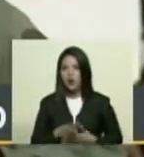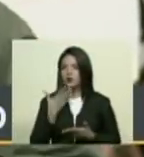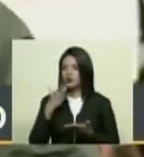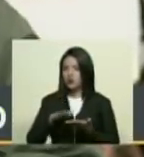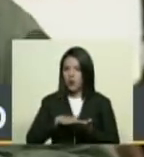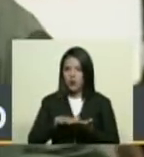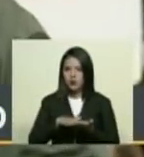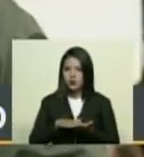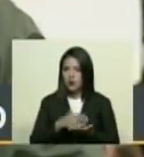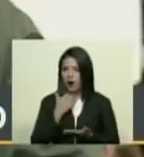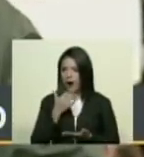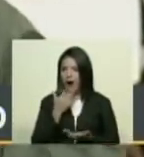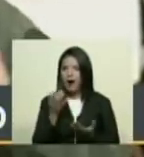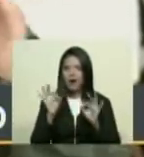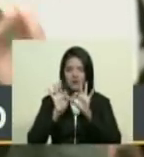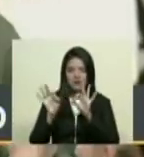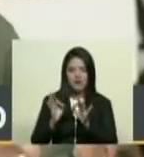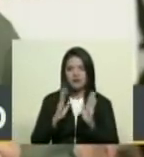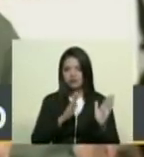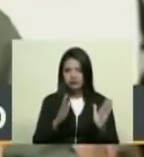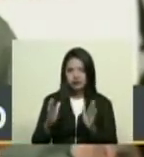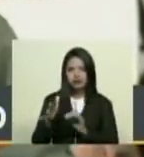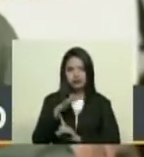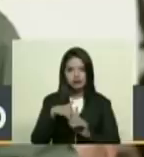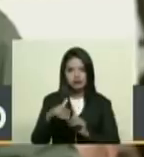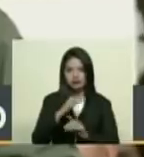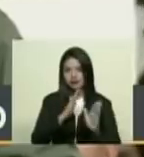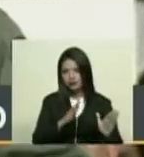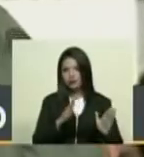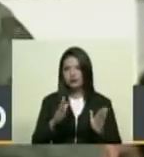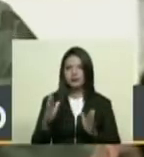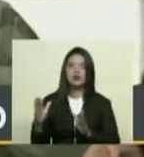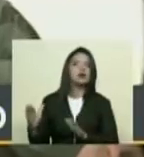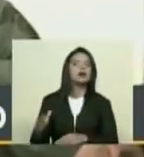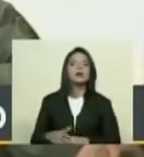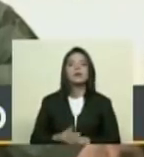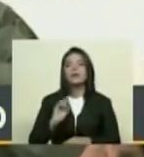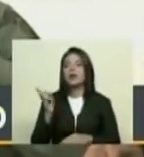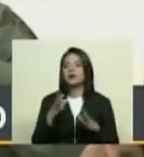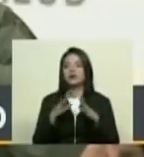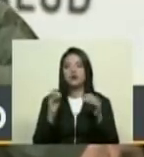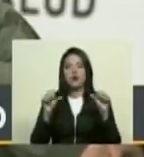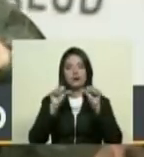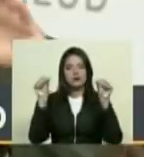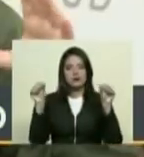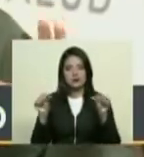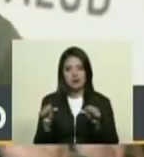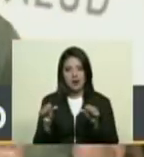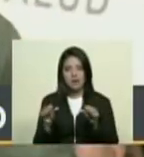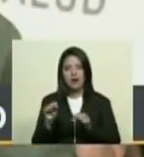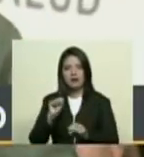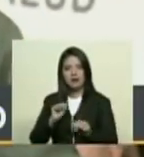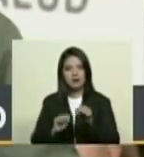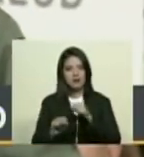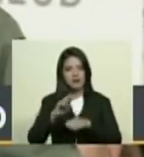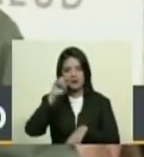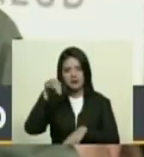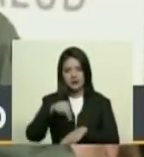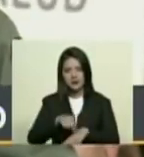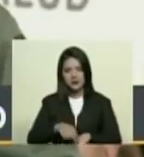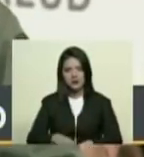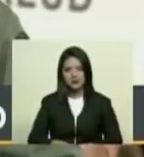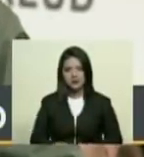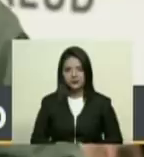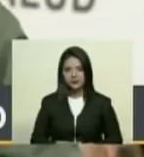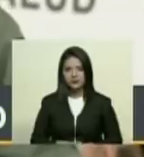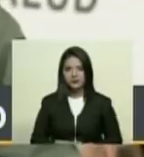soluciones estructurales, coyunturales, a todo el sistema de defensa nacional,